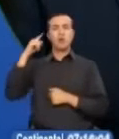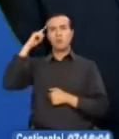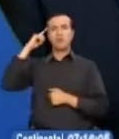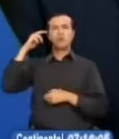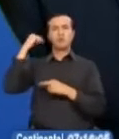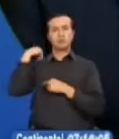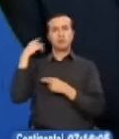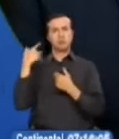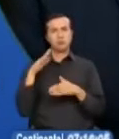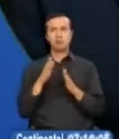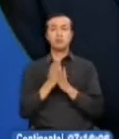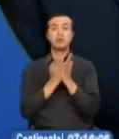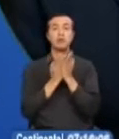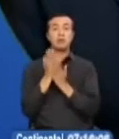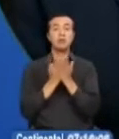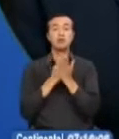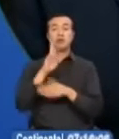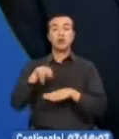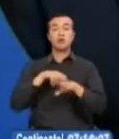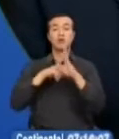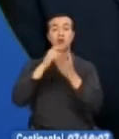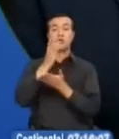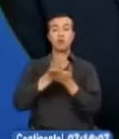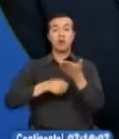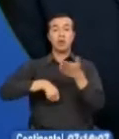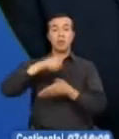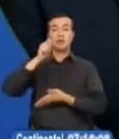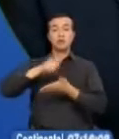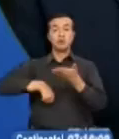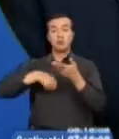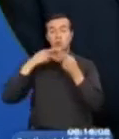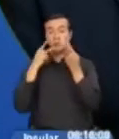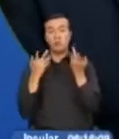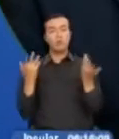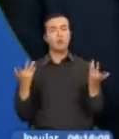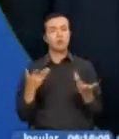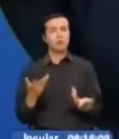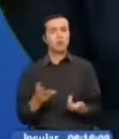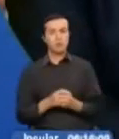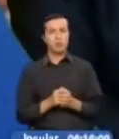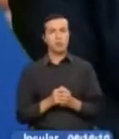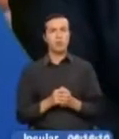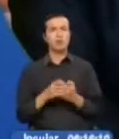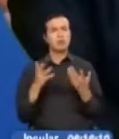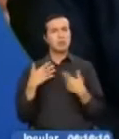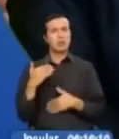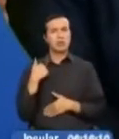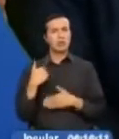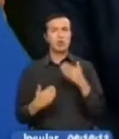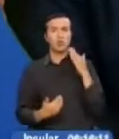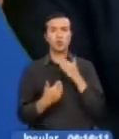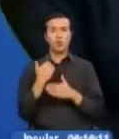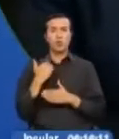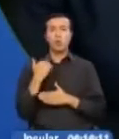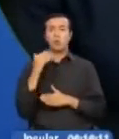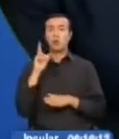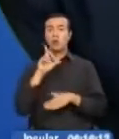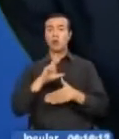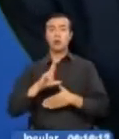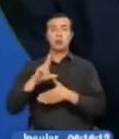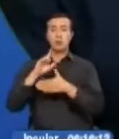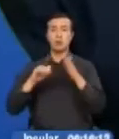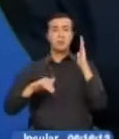en el servicio nacional de contratación pública tiene el sistema de contratación más moderno de américa latina'